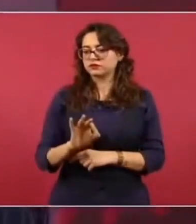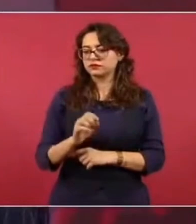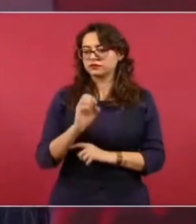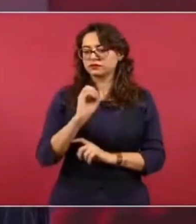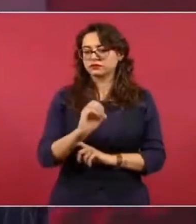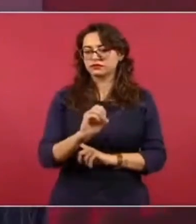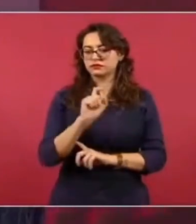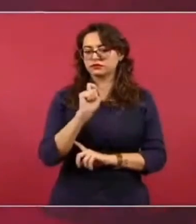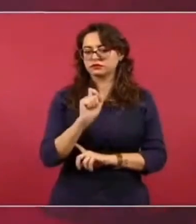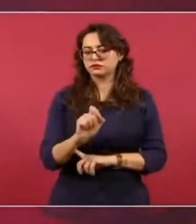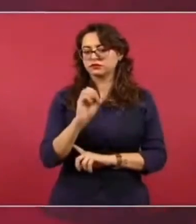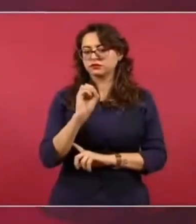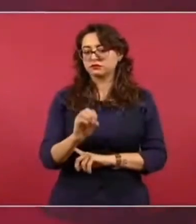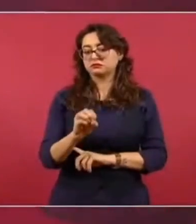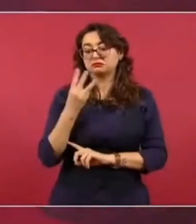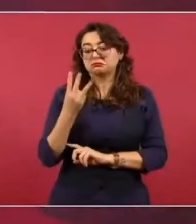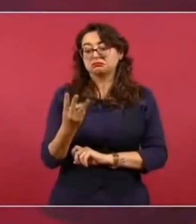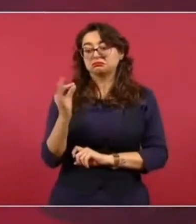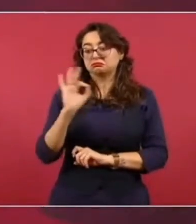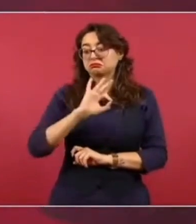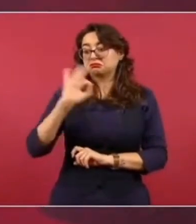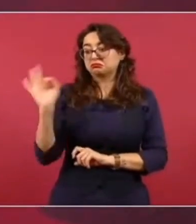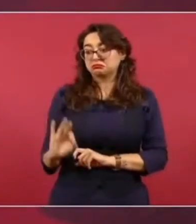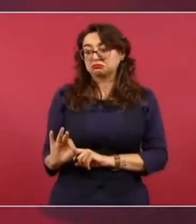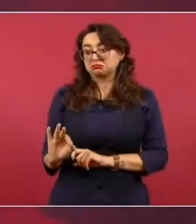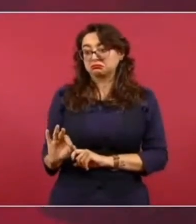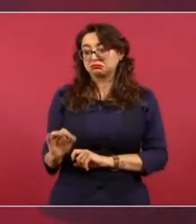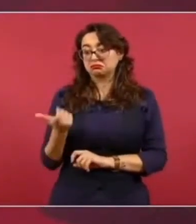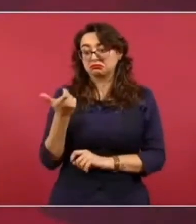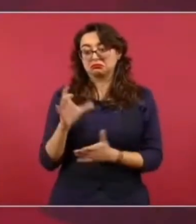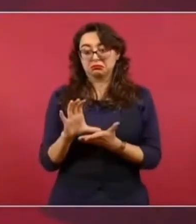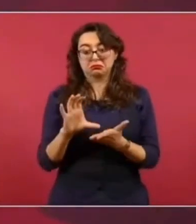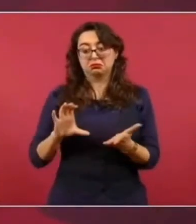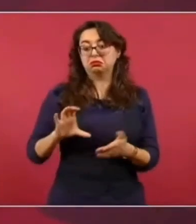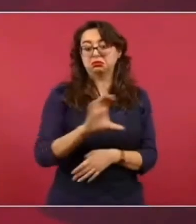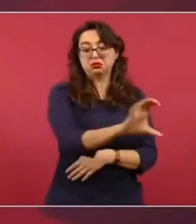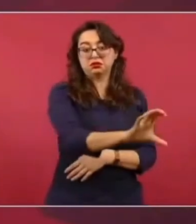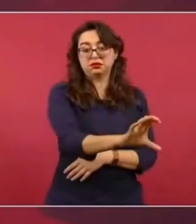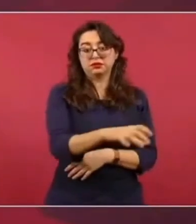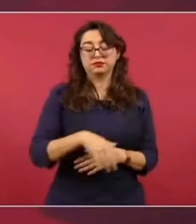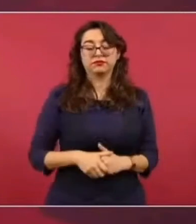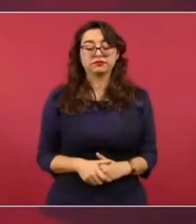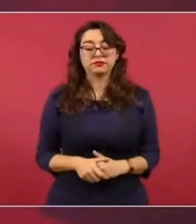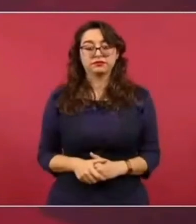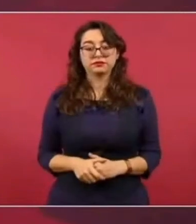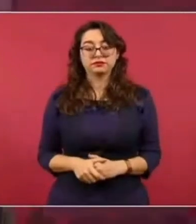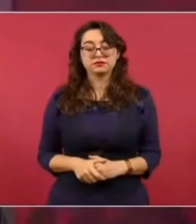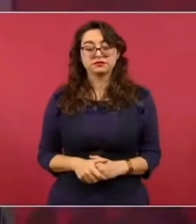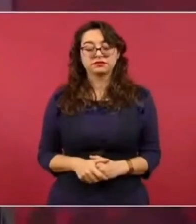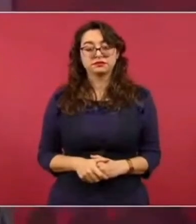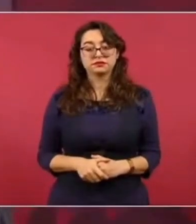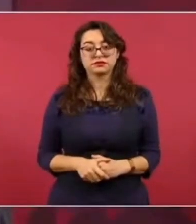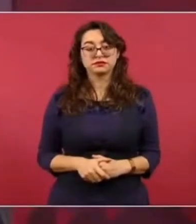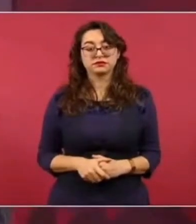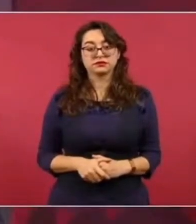Nosotros tenemos, con relación a la deuda que contrajo